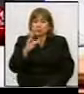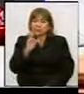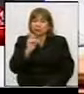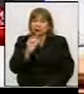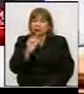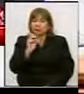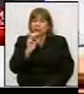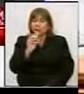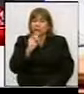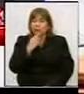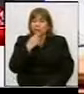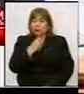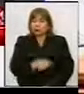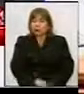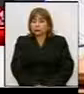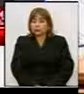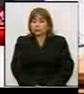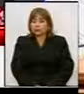RVR,